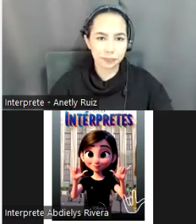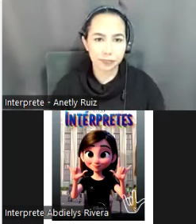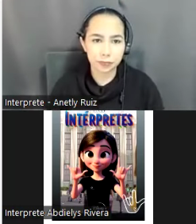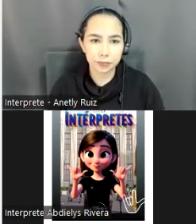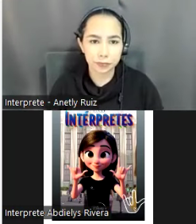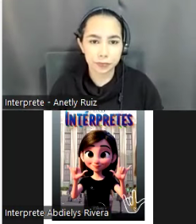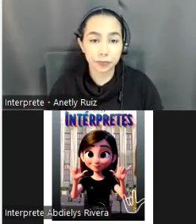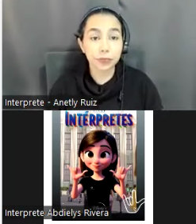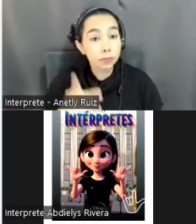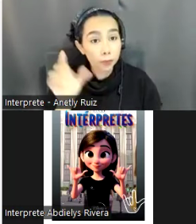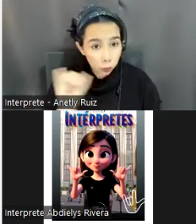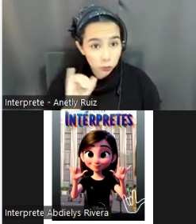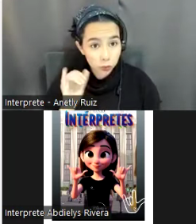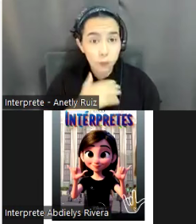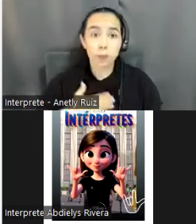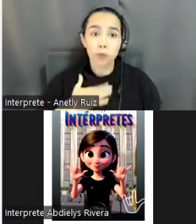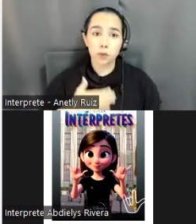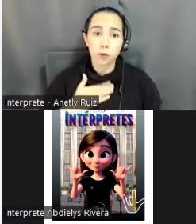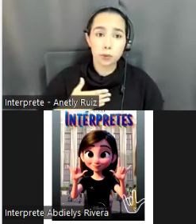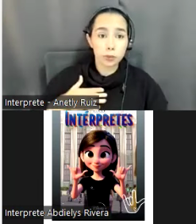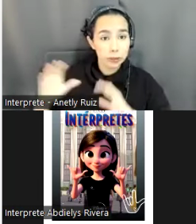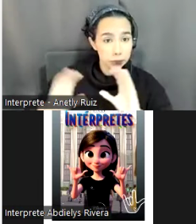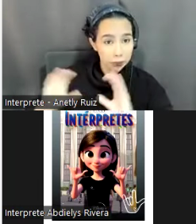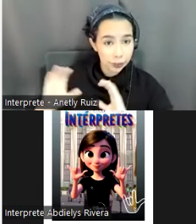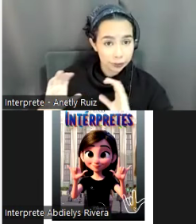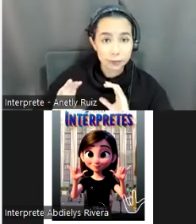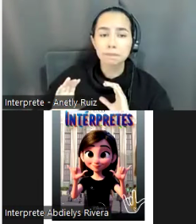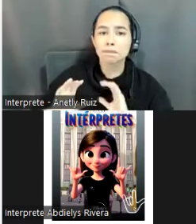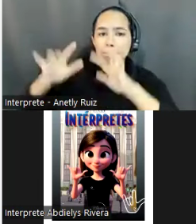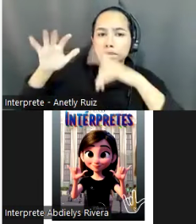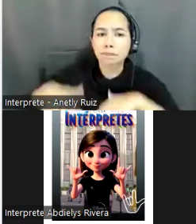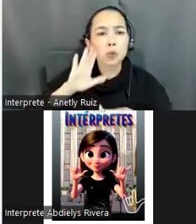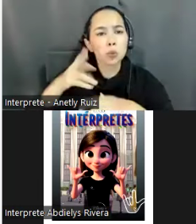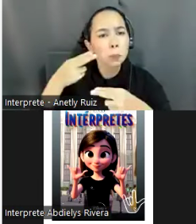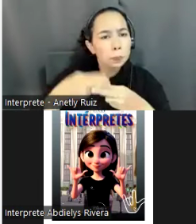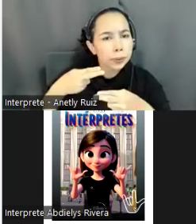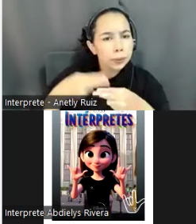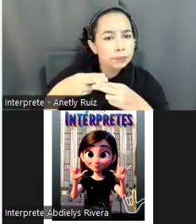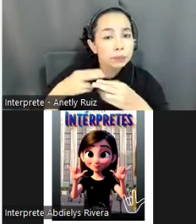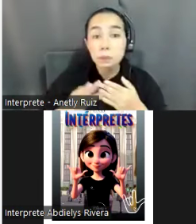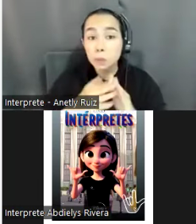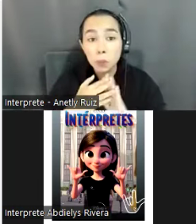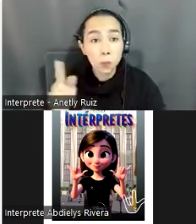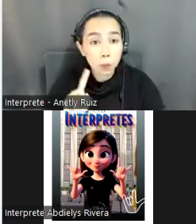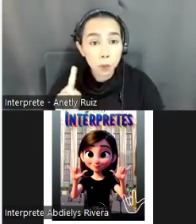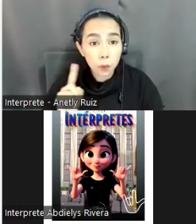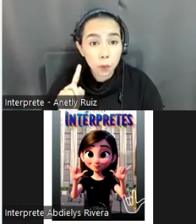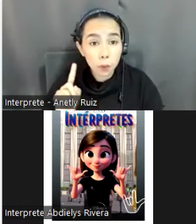Solicitamos que de igual manera vayan escribiendo su nombre, municipio y organización que representan.